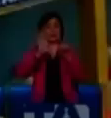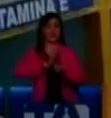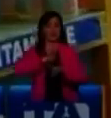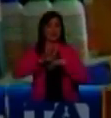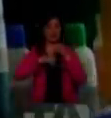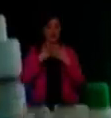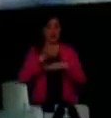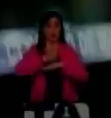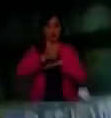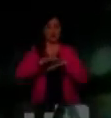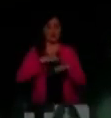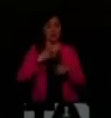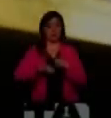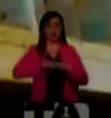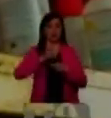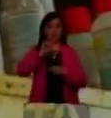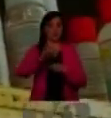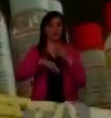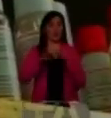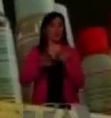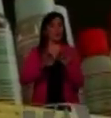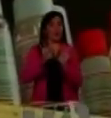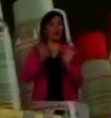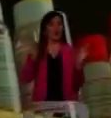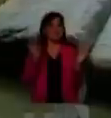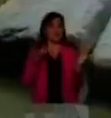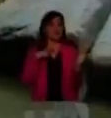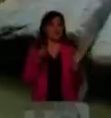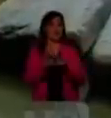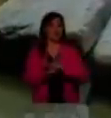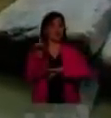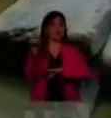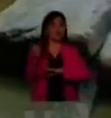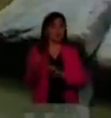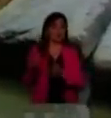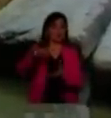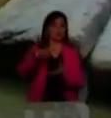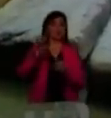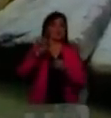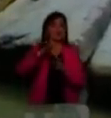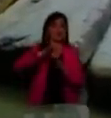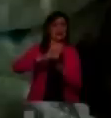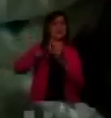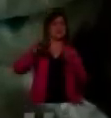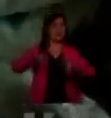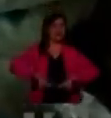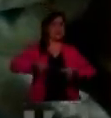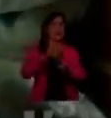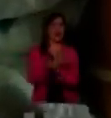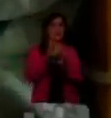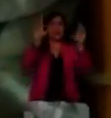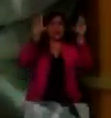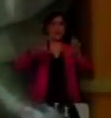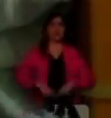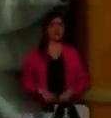cantidad. Pero hay otras sustancias que se utilizan en limpieza o como desatascadores de tuberías, que son sumamente peligrosos y su venta